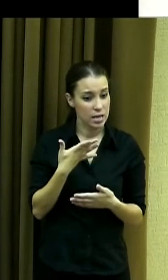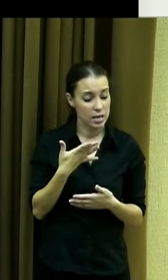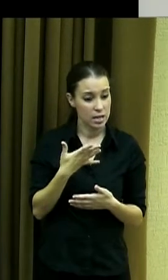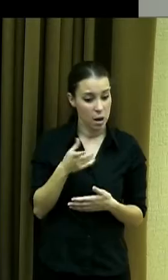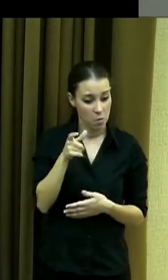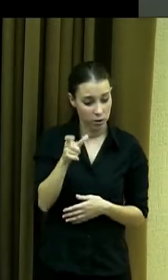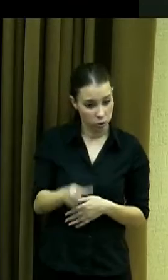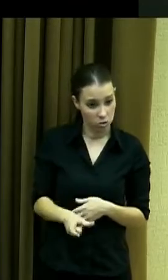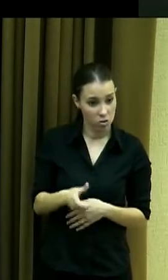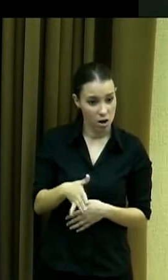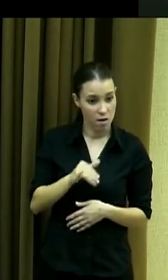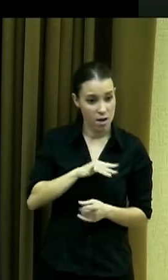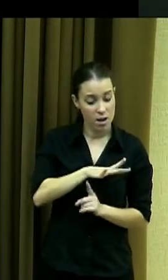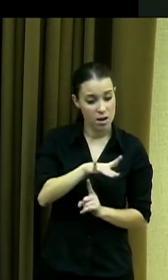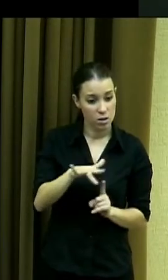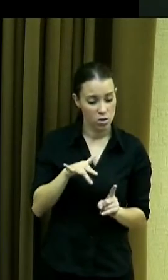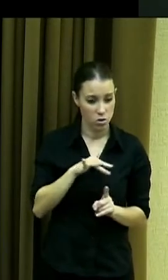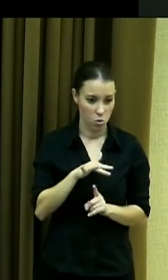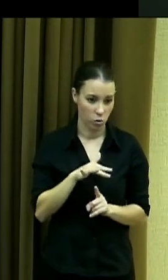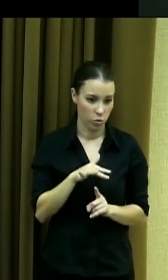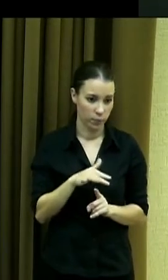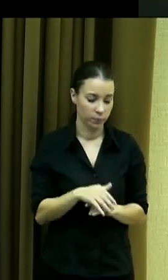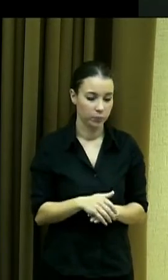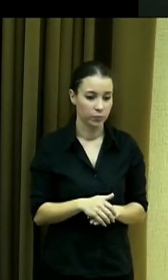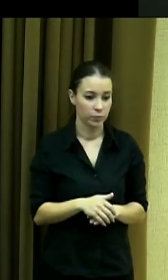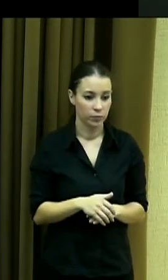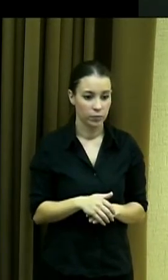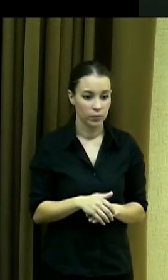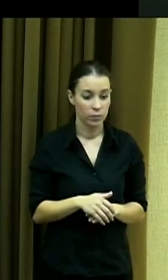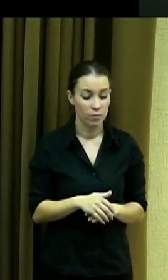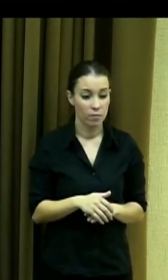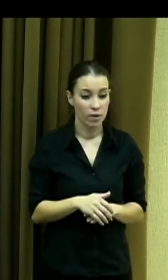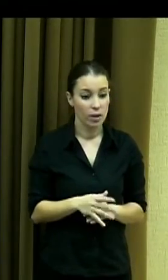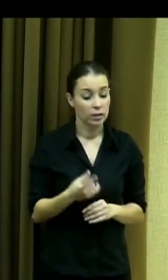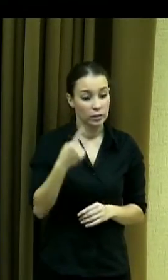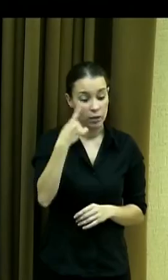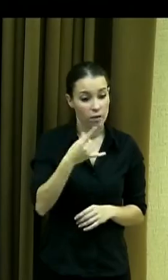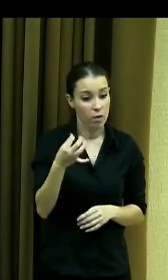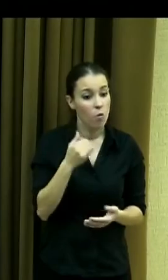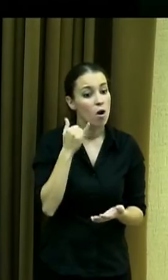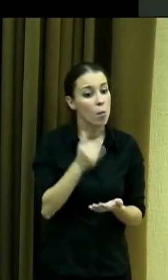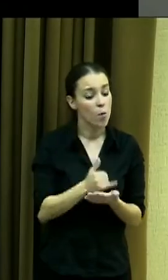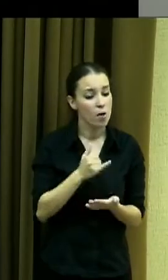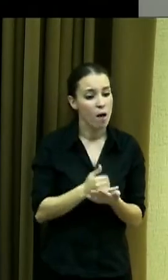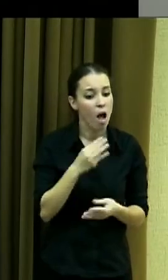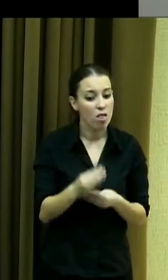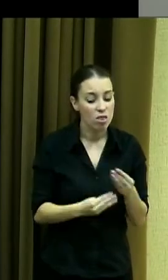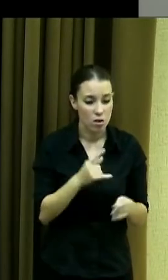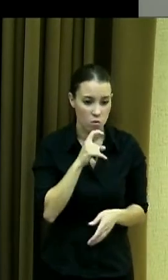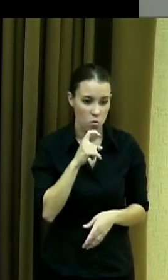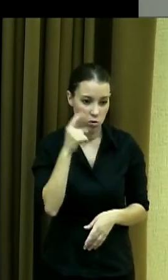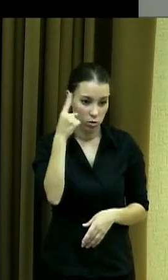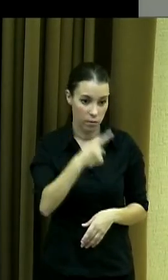podido tener en el entorno en el que se desenvuelva. Por eso hay que saber, cuando se pasan estas pruebas, lo que he dicho